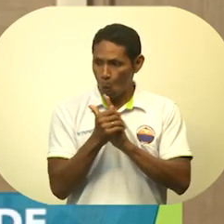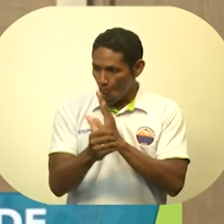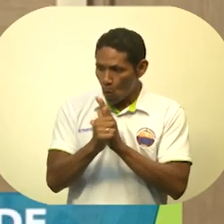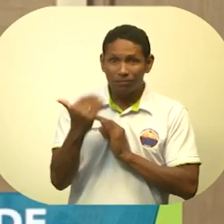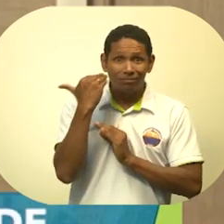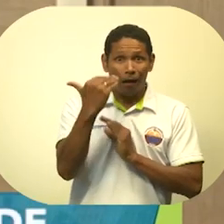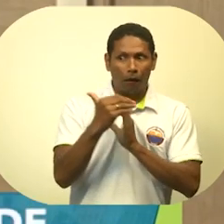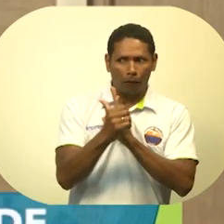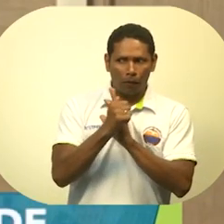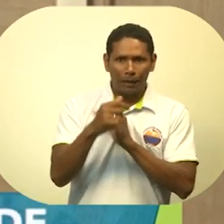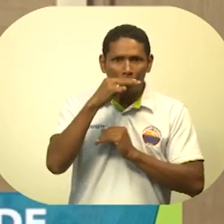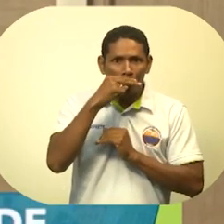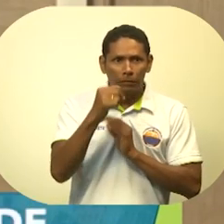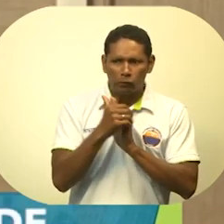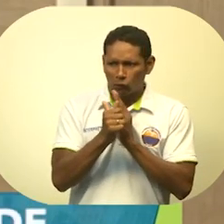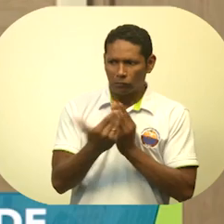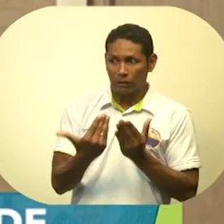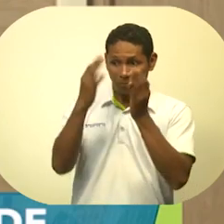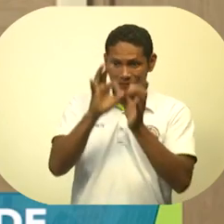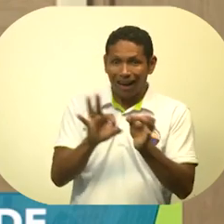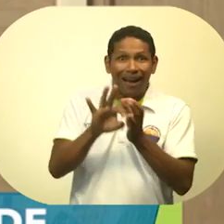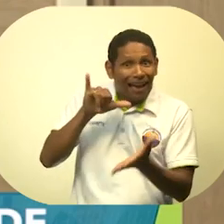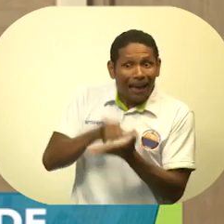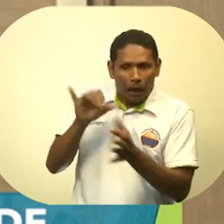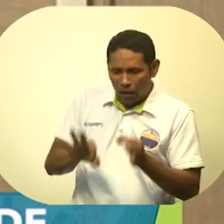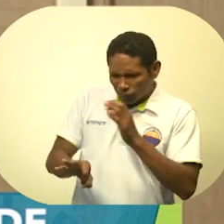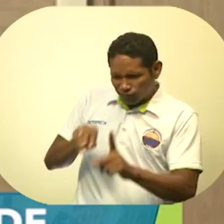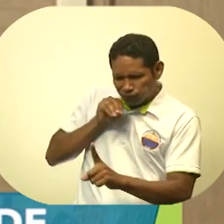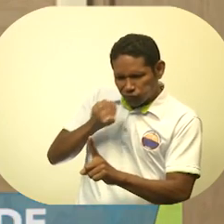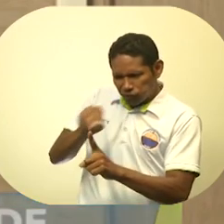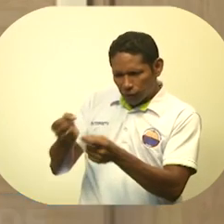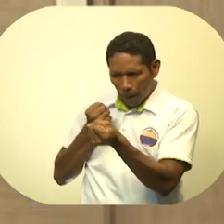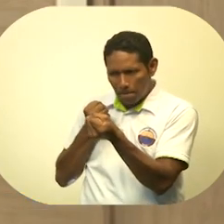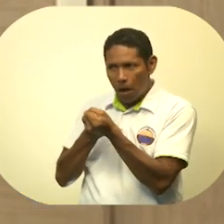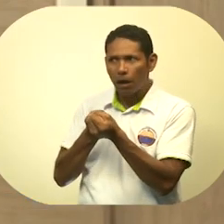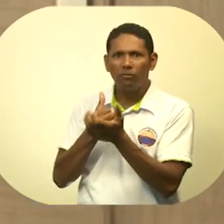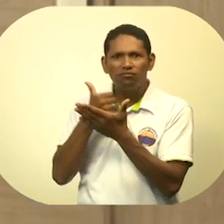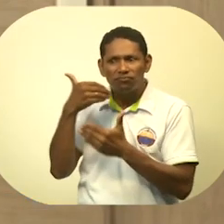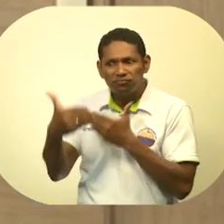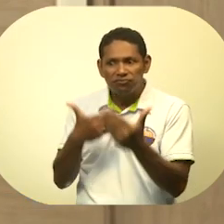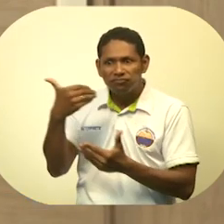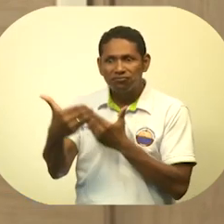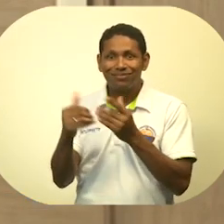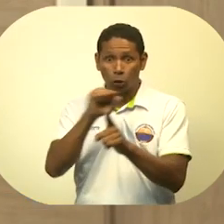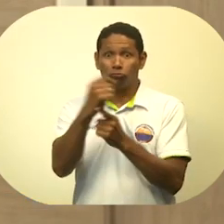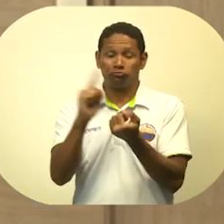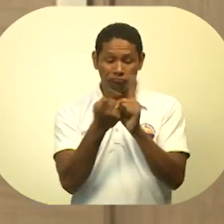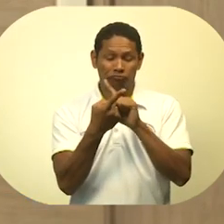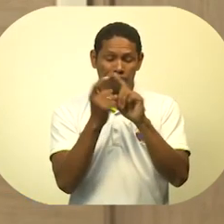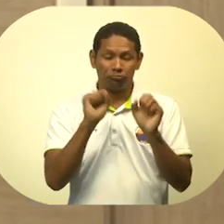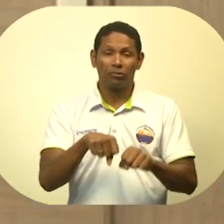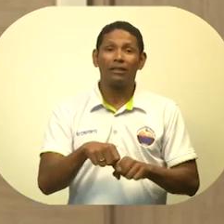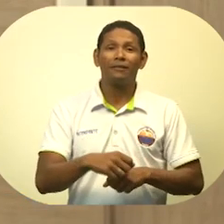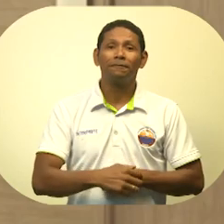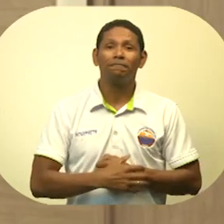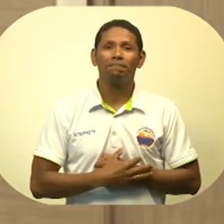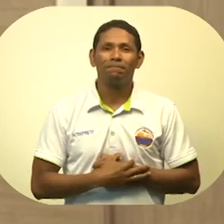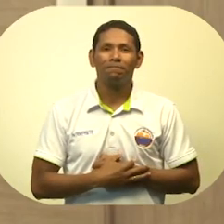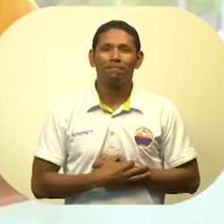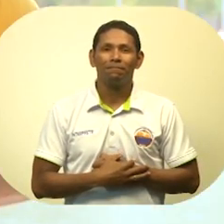mucho talento en la niñez y que realmente es ahí donde hay que trabajar para poder lograr cambiar la